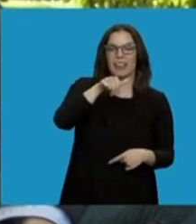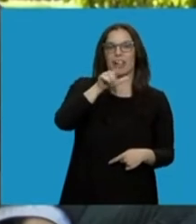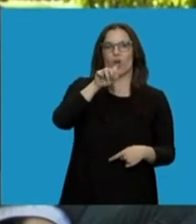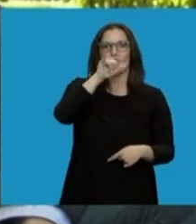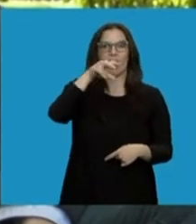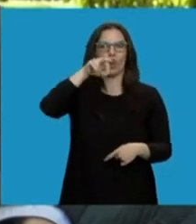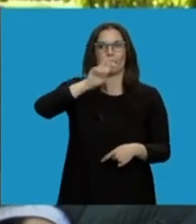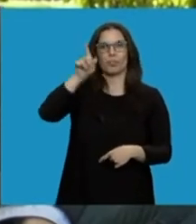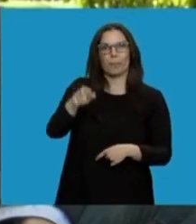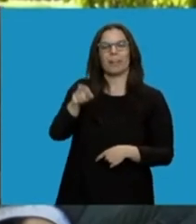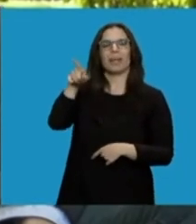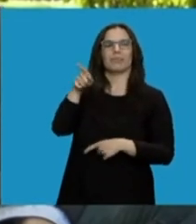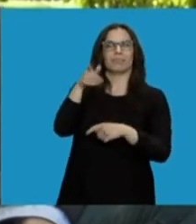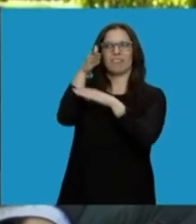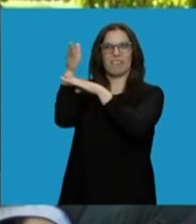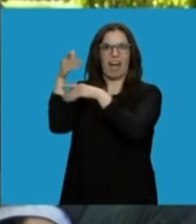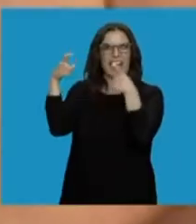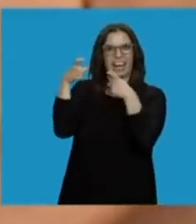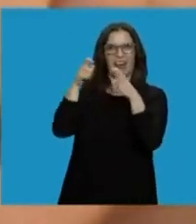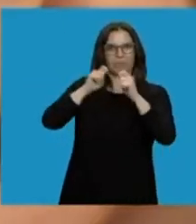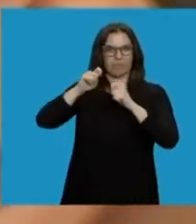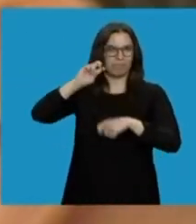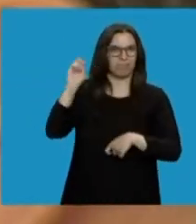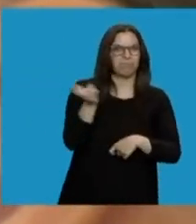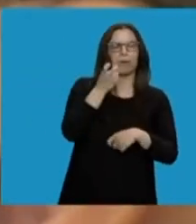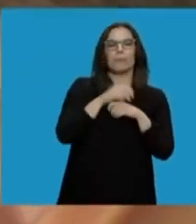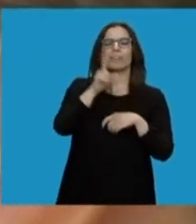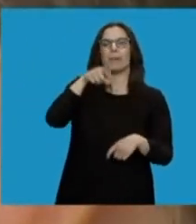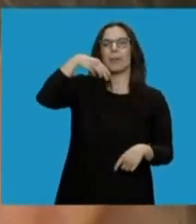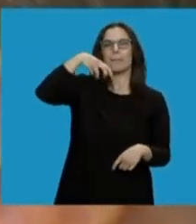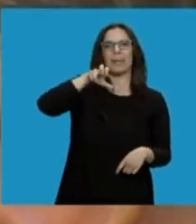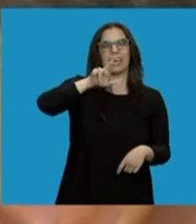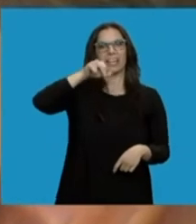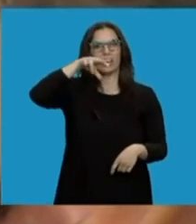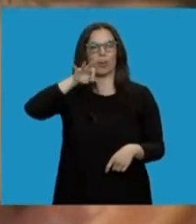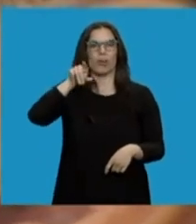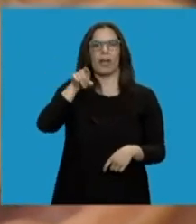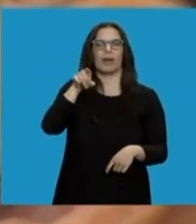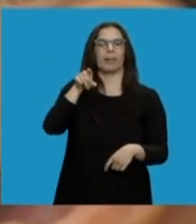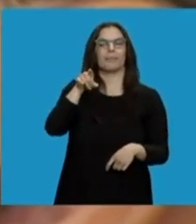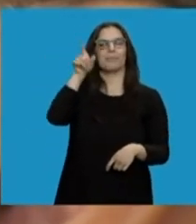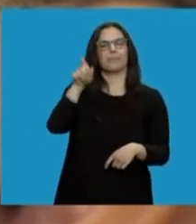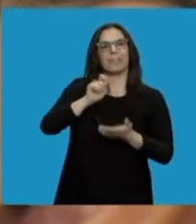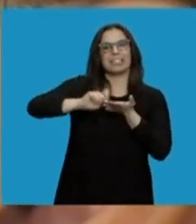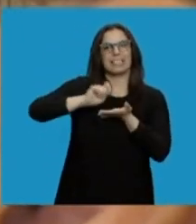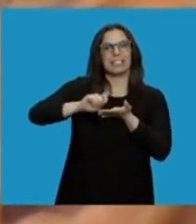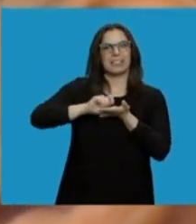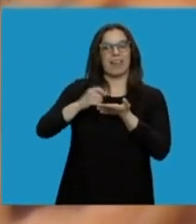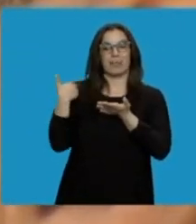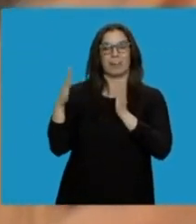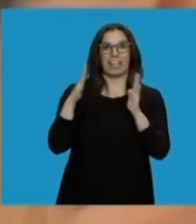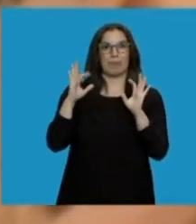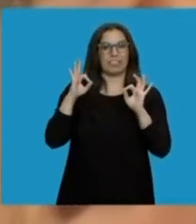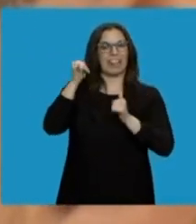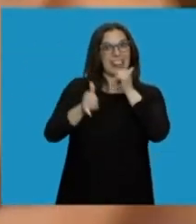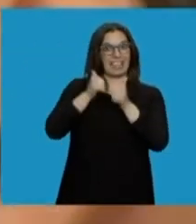Lerineche, que fue corresponsal de guerra del periódico, con Julián Merino, que era el que escribía, digamos, en la época de